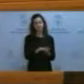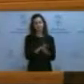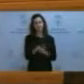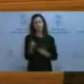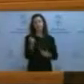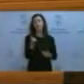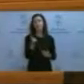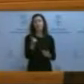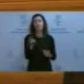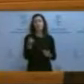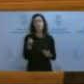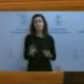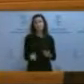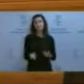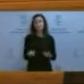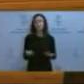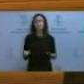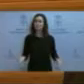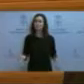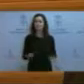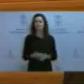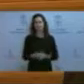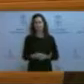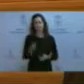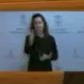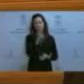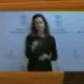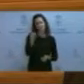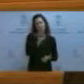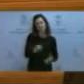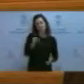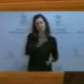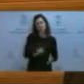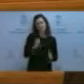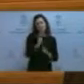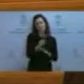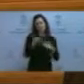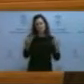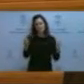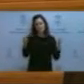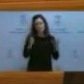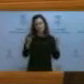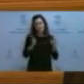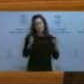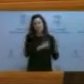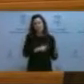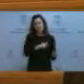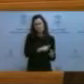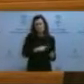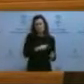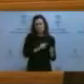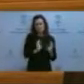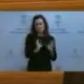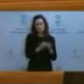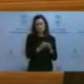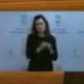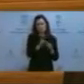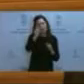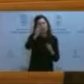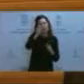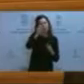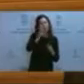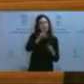cuantificación económica es porque todas las semanas escuchamos en los plenos de esta Cámara, en las comisiones de educación y en los debates en los medios de